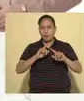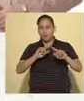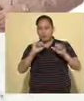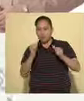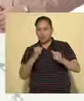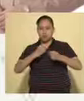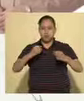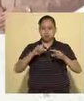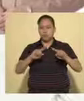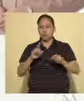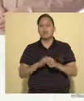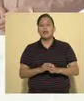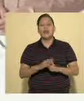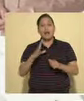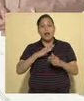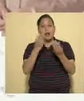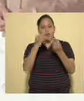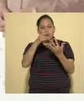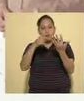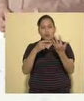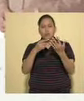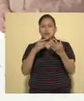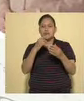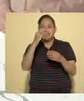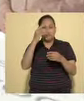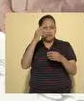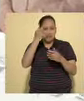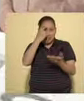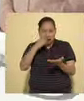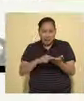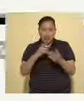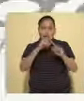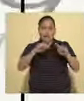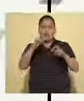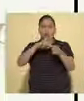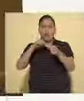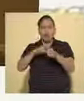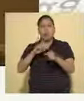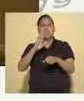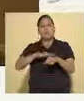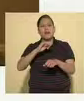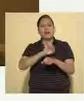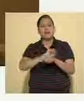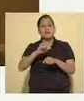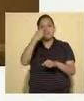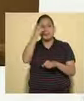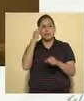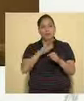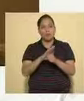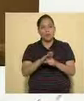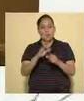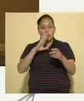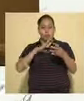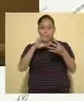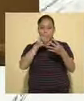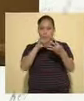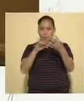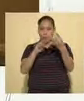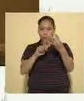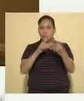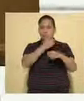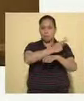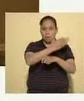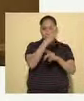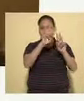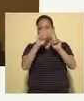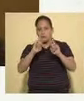como muchísimas teorías acerca de la colorimetría y la más sencilla es la teoría que nos habla acerca de las cuatro estaciones, que es la